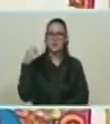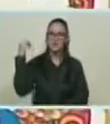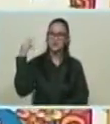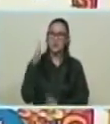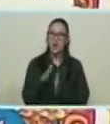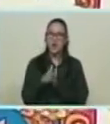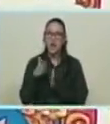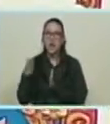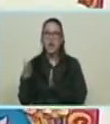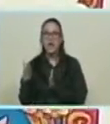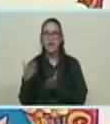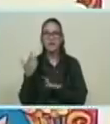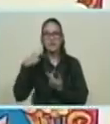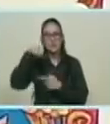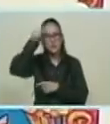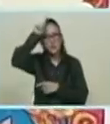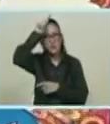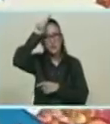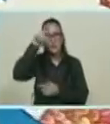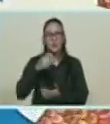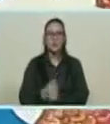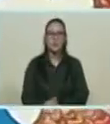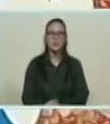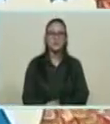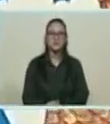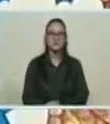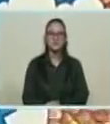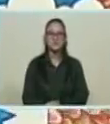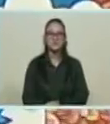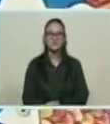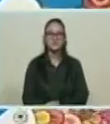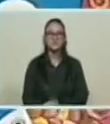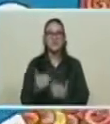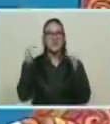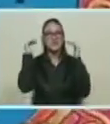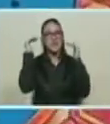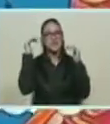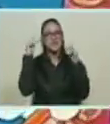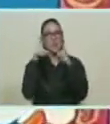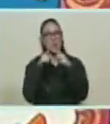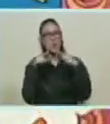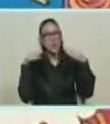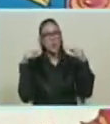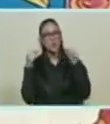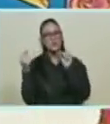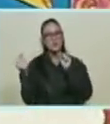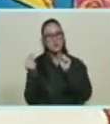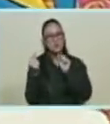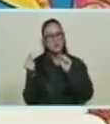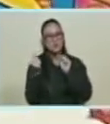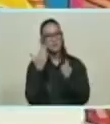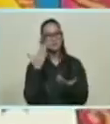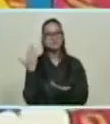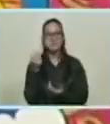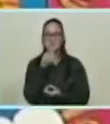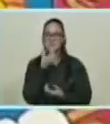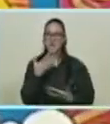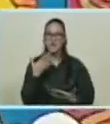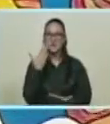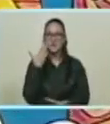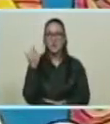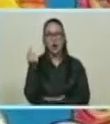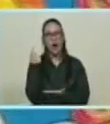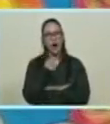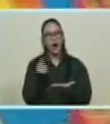al lado de un unicornio, y en el pecho la luna conversando con él. ¡Qué belleza! Mira el arte,